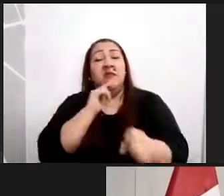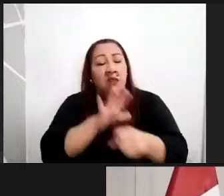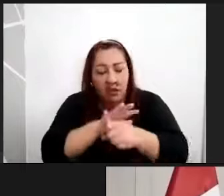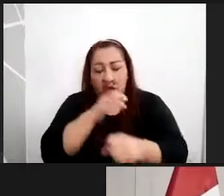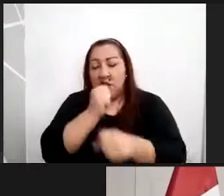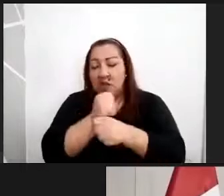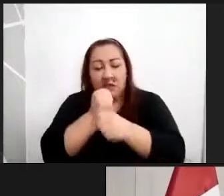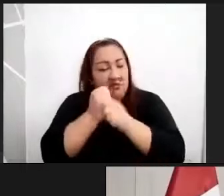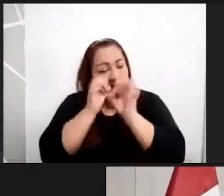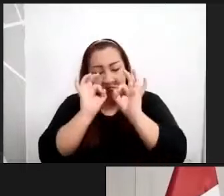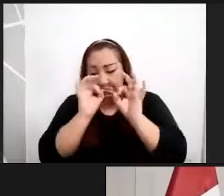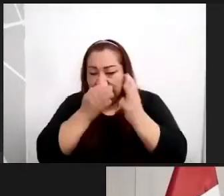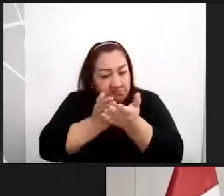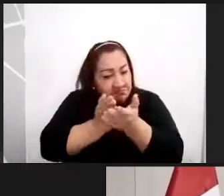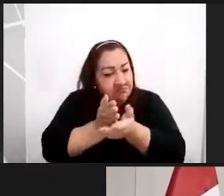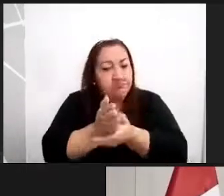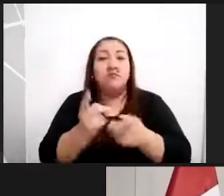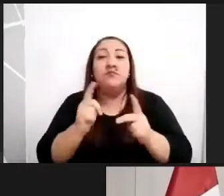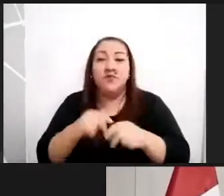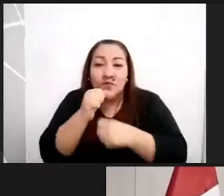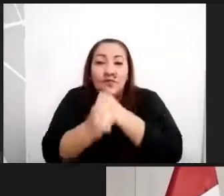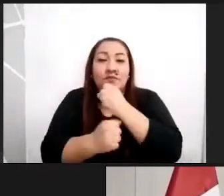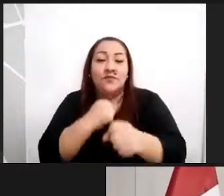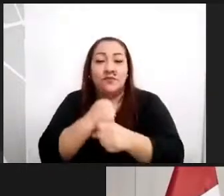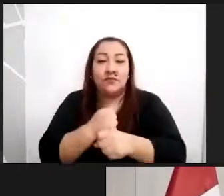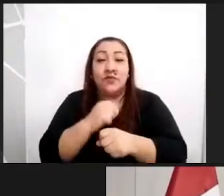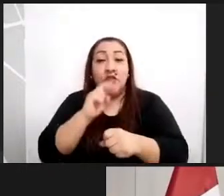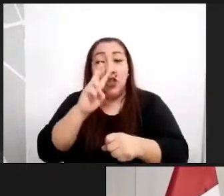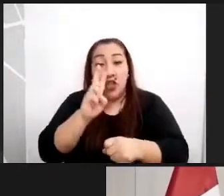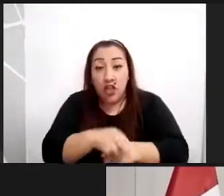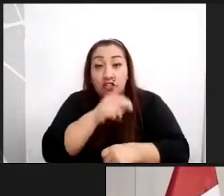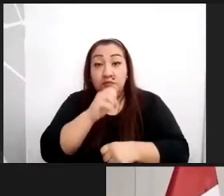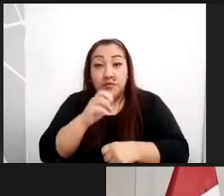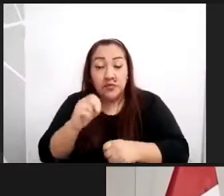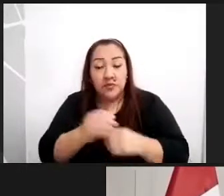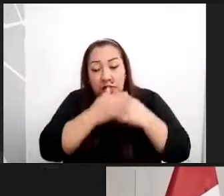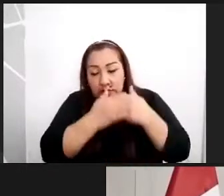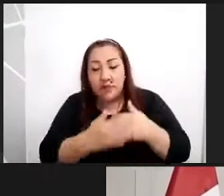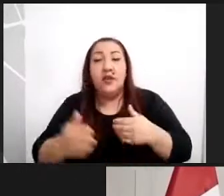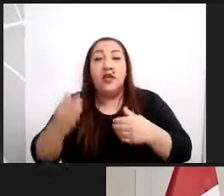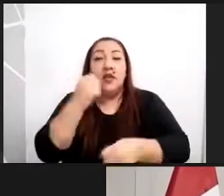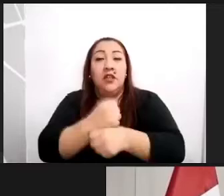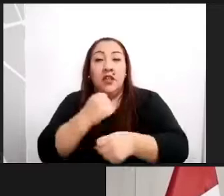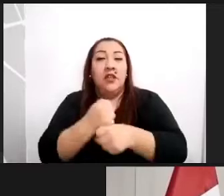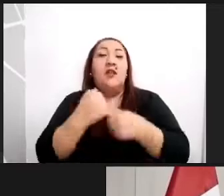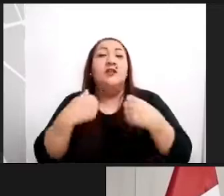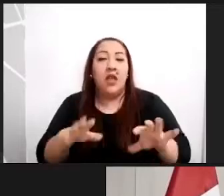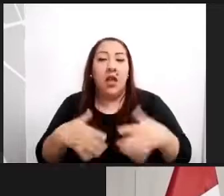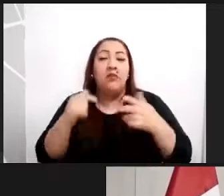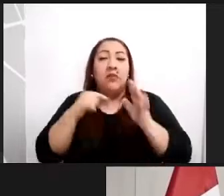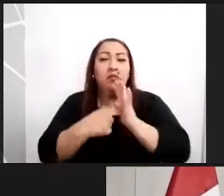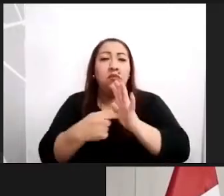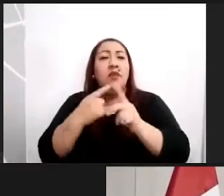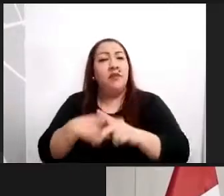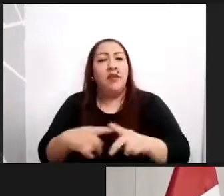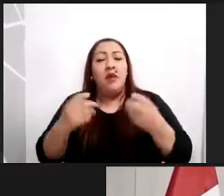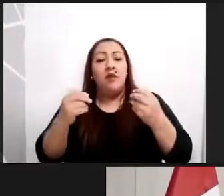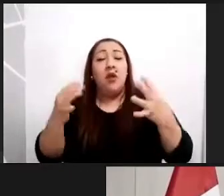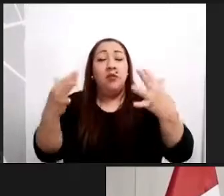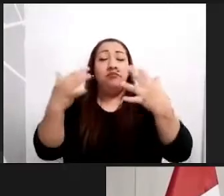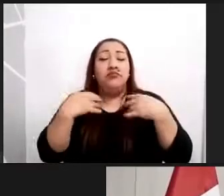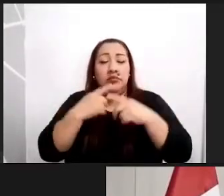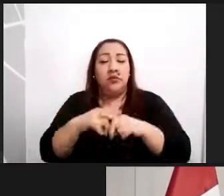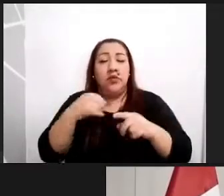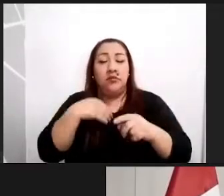cabalidad. Con la transición de 2000 en adelante, su labor pudo desarrollarse y diversificarse, pues la demanda de respeto a